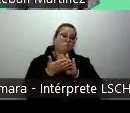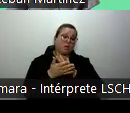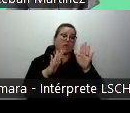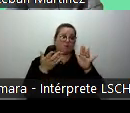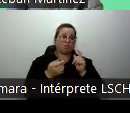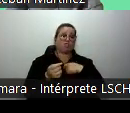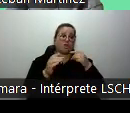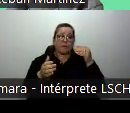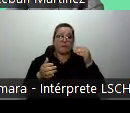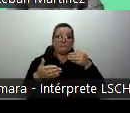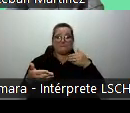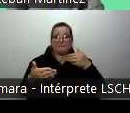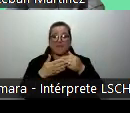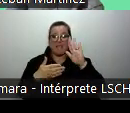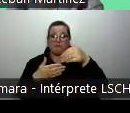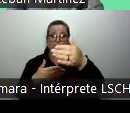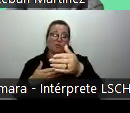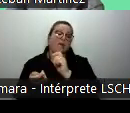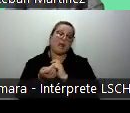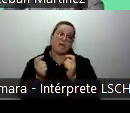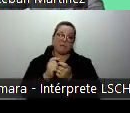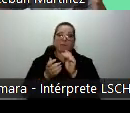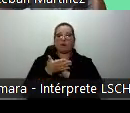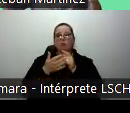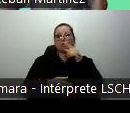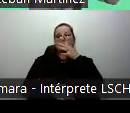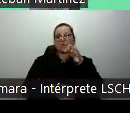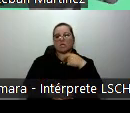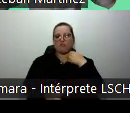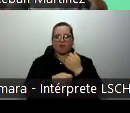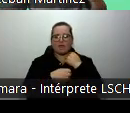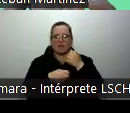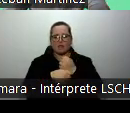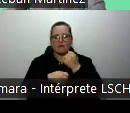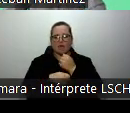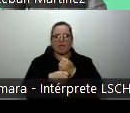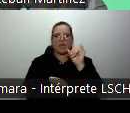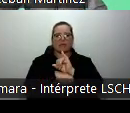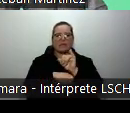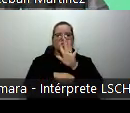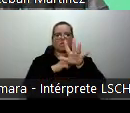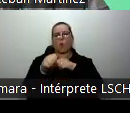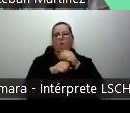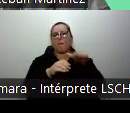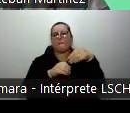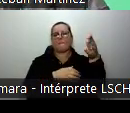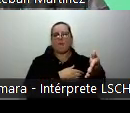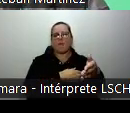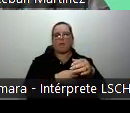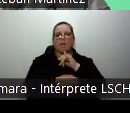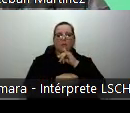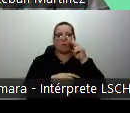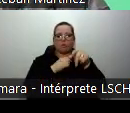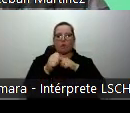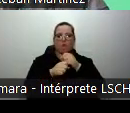cambiar tus grandes metas ya por ejemplo si tú decías voy a trabajar en esta institución en 5 años más y qué pasa siendo años más esa